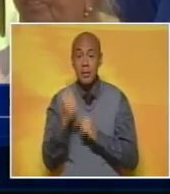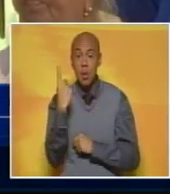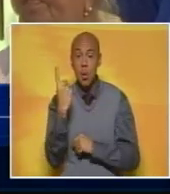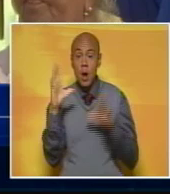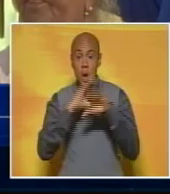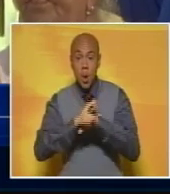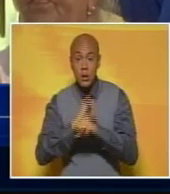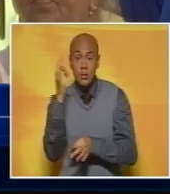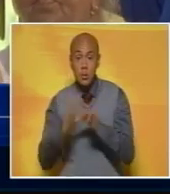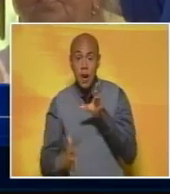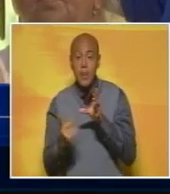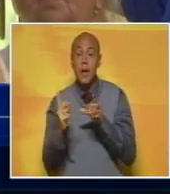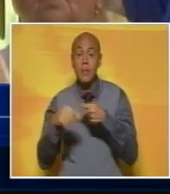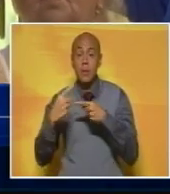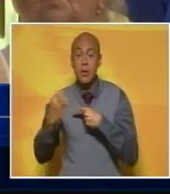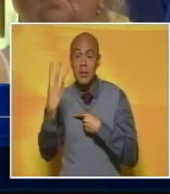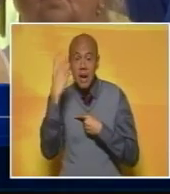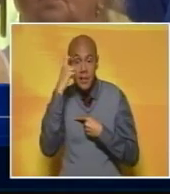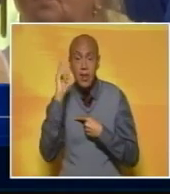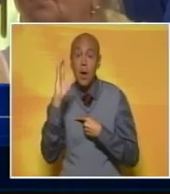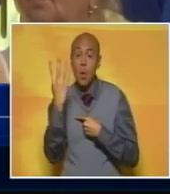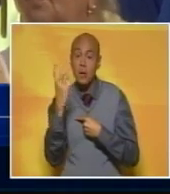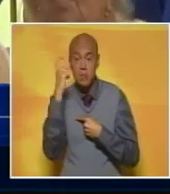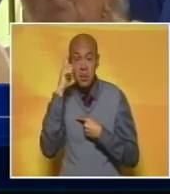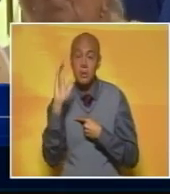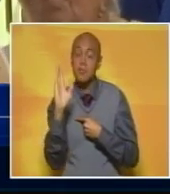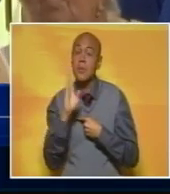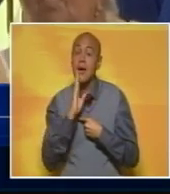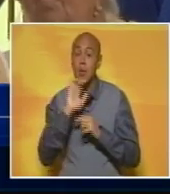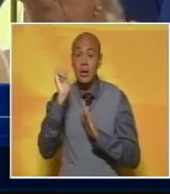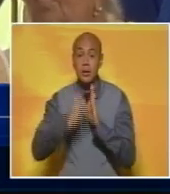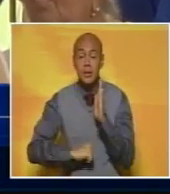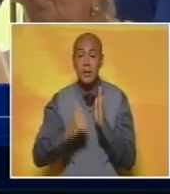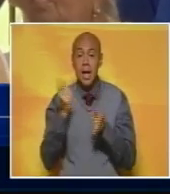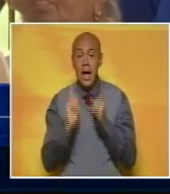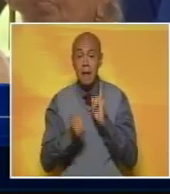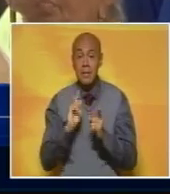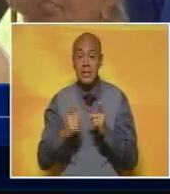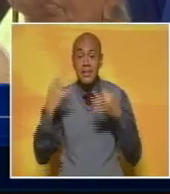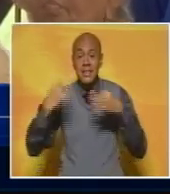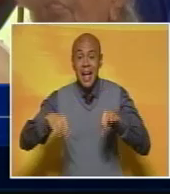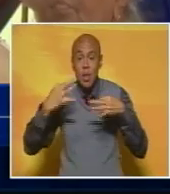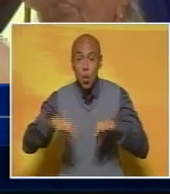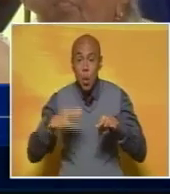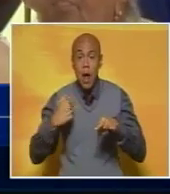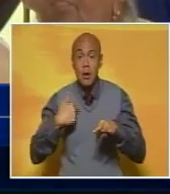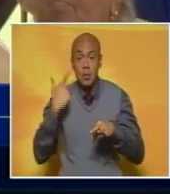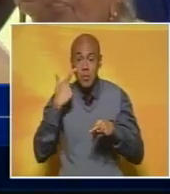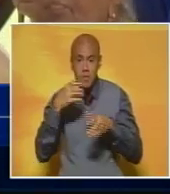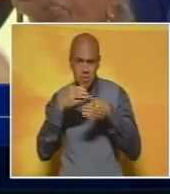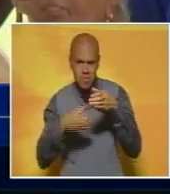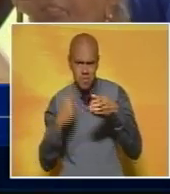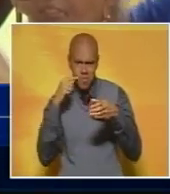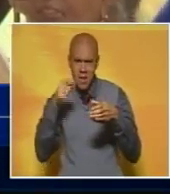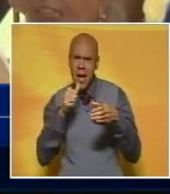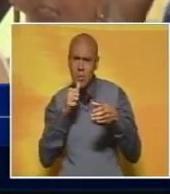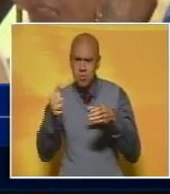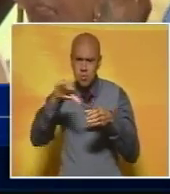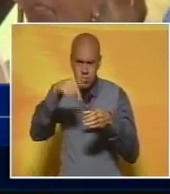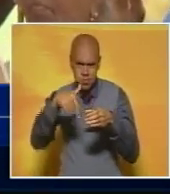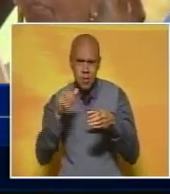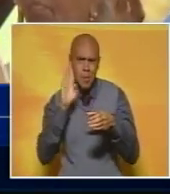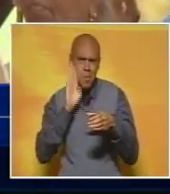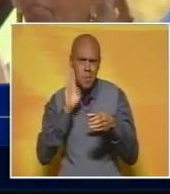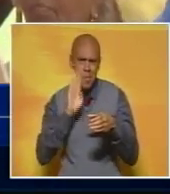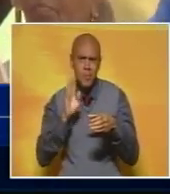noche y pasa 3 y 4 días sin venirnos el agua. El servicio está viniendo natural, un agua amarilla, un agua